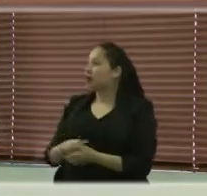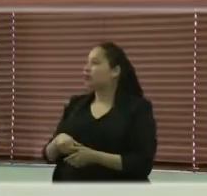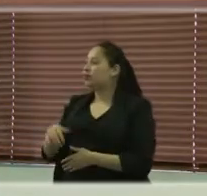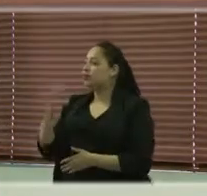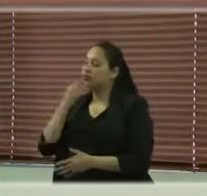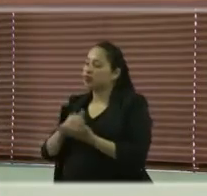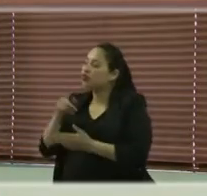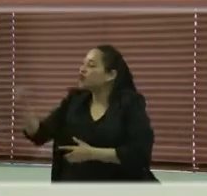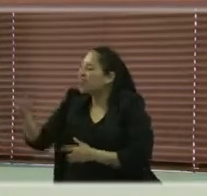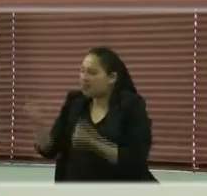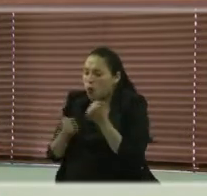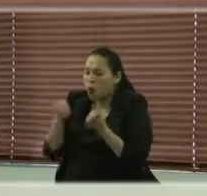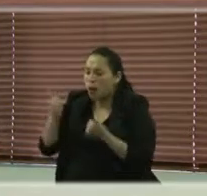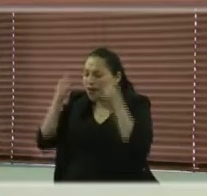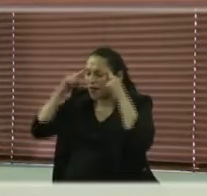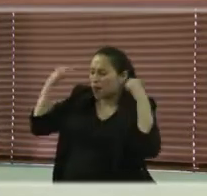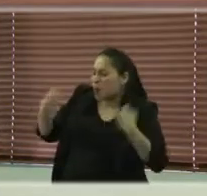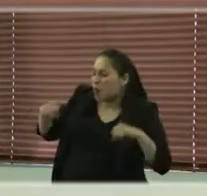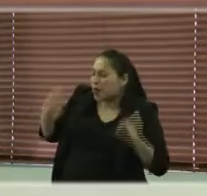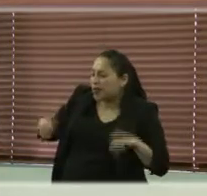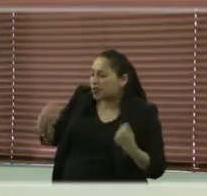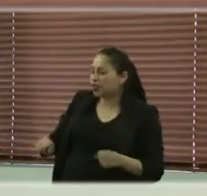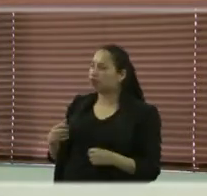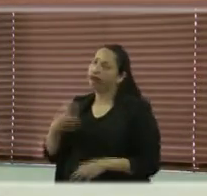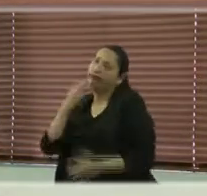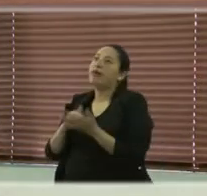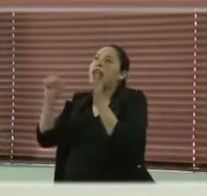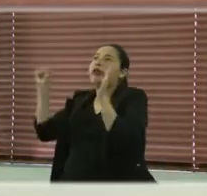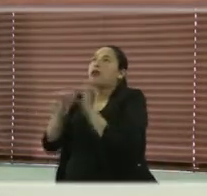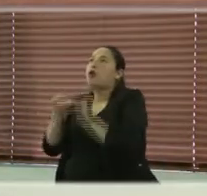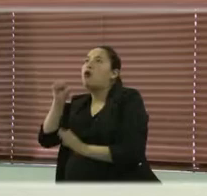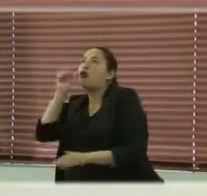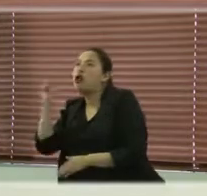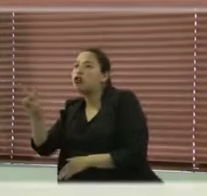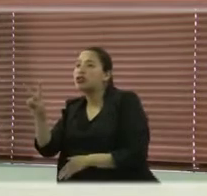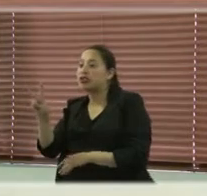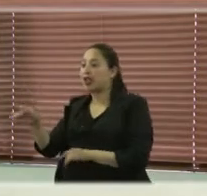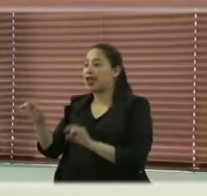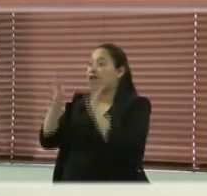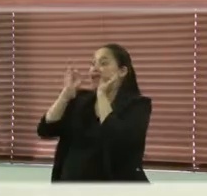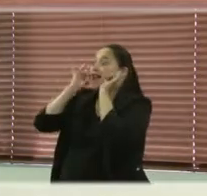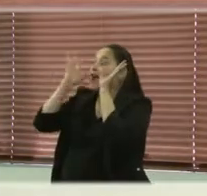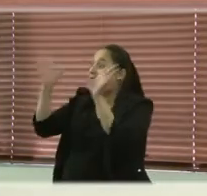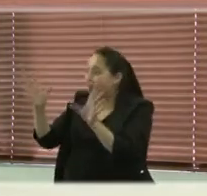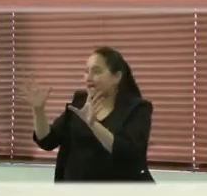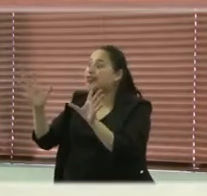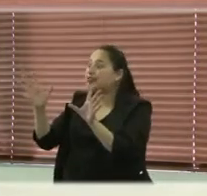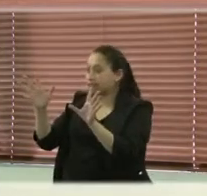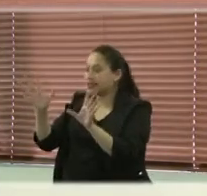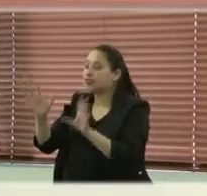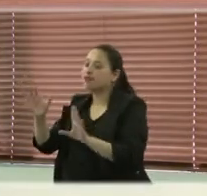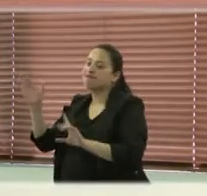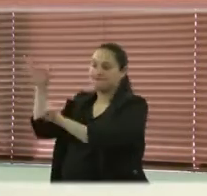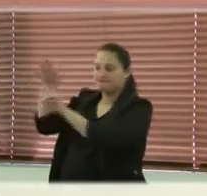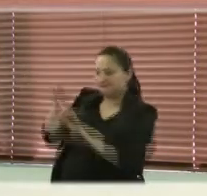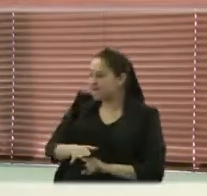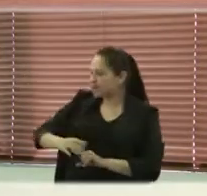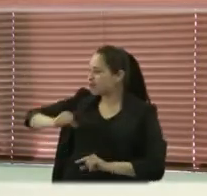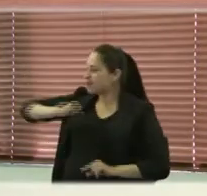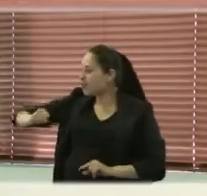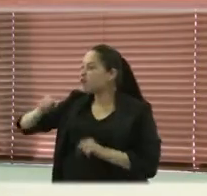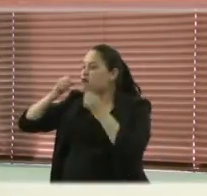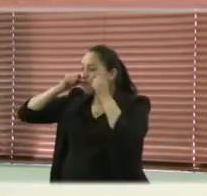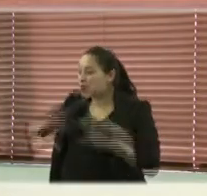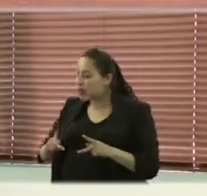les preocupa Por ejemplo si en el artículo 12 hay graves violaciones a derechos humanos y graves retrasos en la implementación